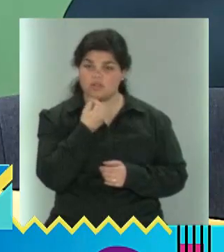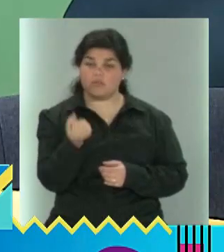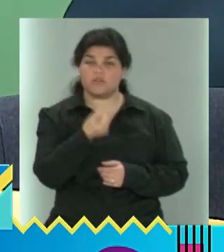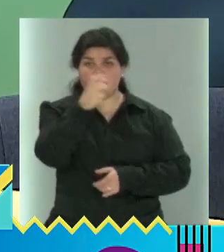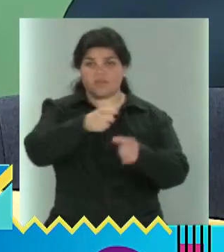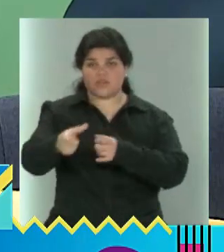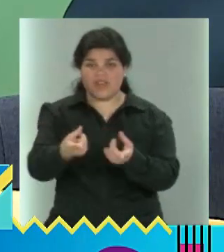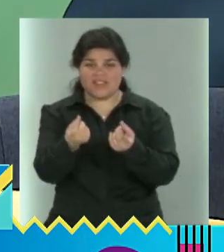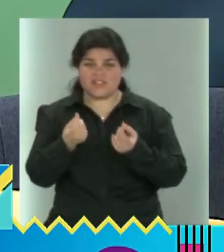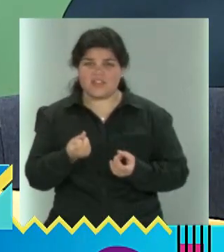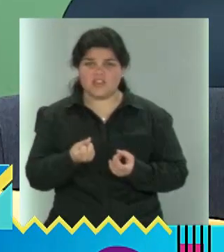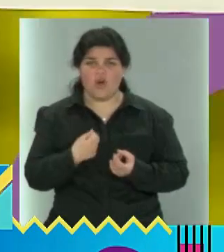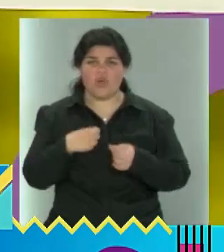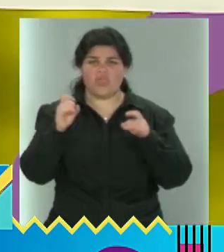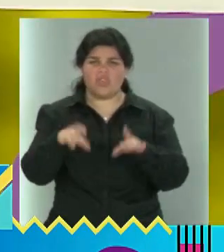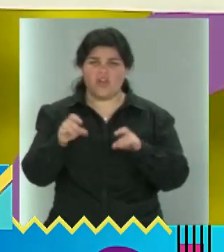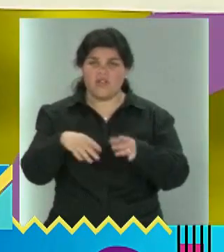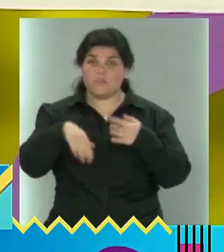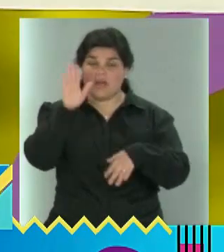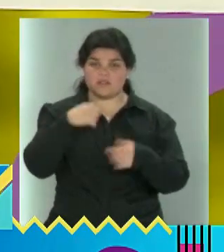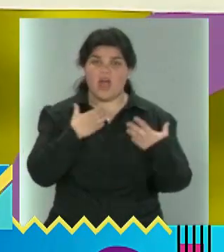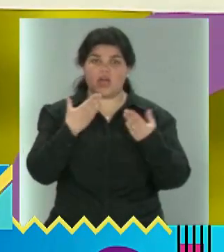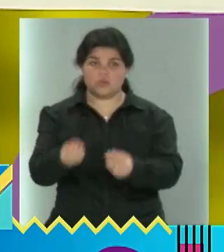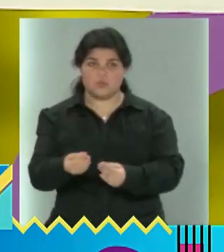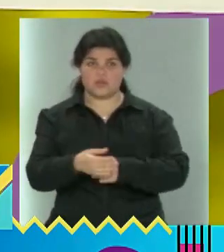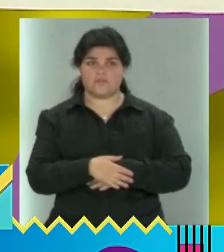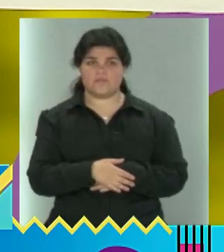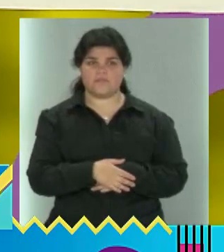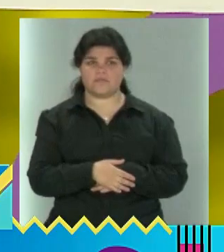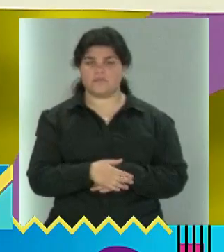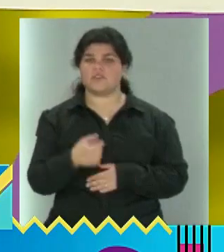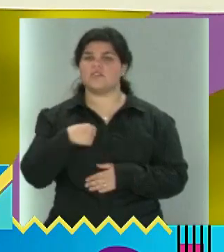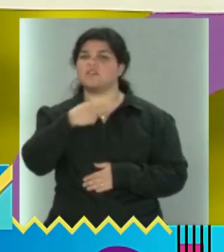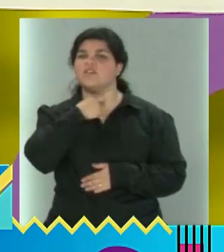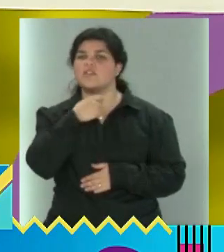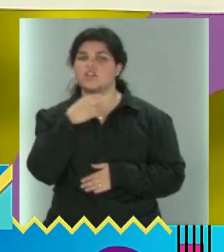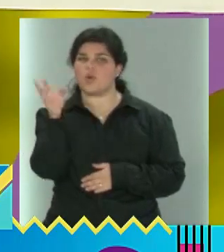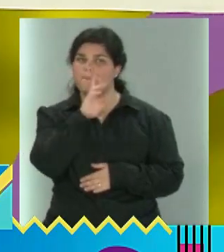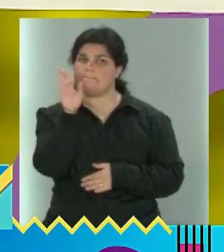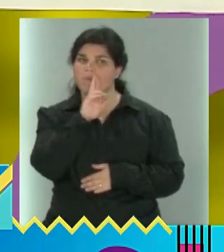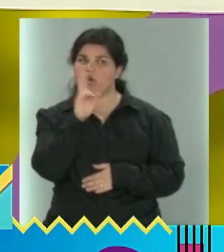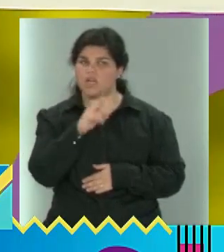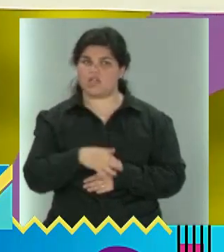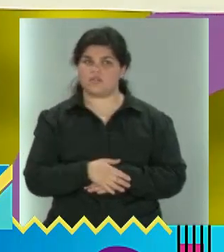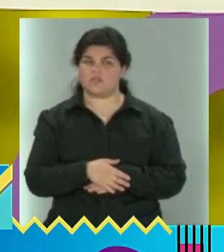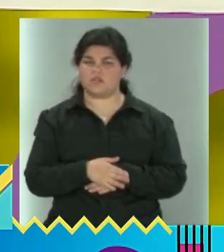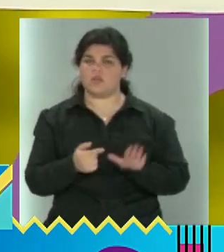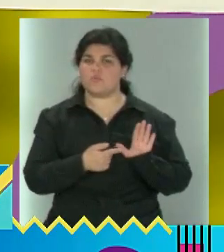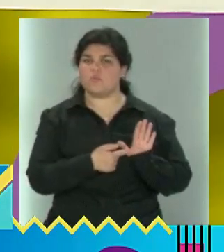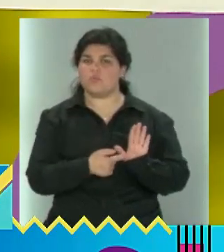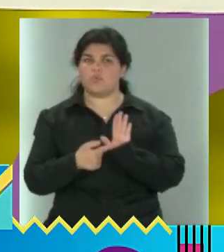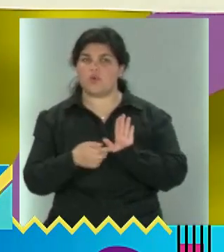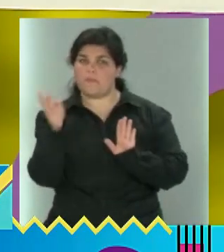necesitados o a los más frágiles. Yo escuchaba a un profe el otro día que decía, quiero que muestren las mujeres que también se... O sea, que en su exposición van